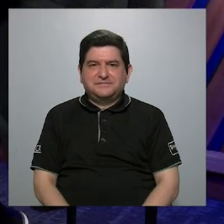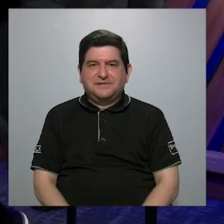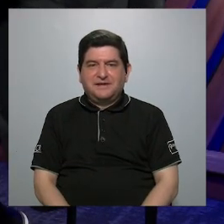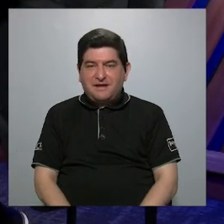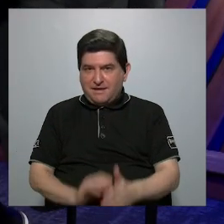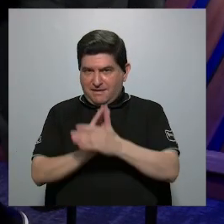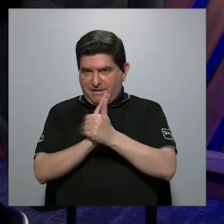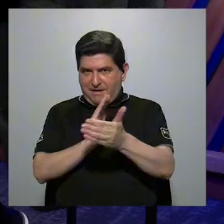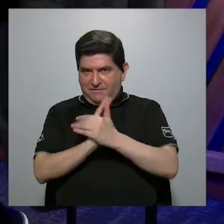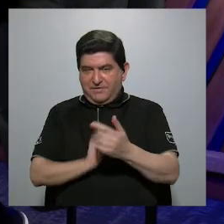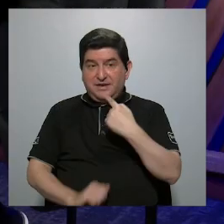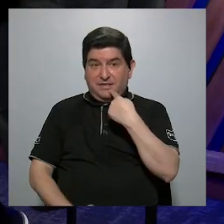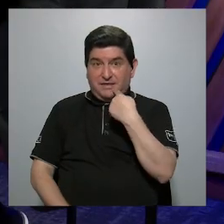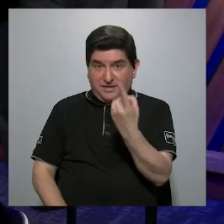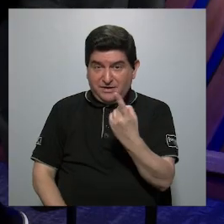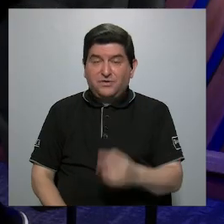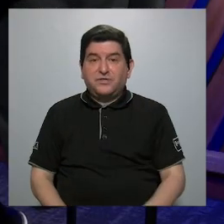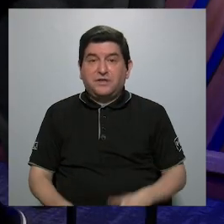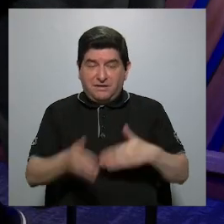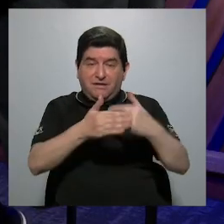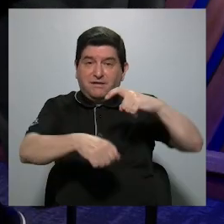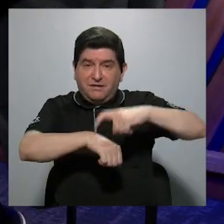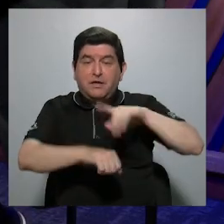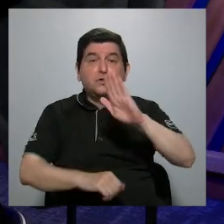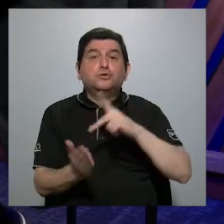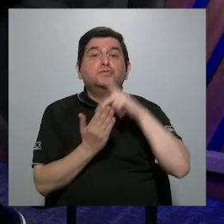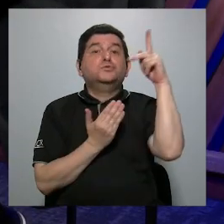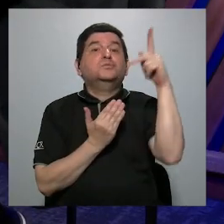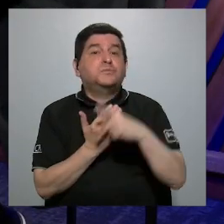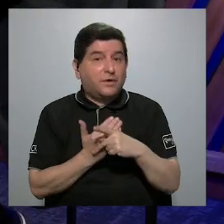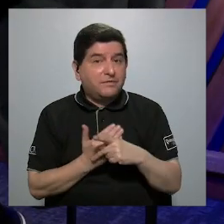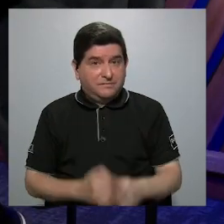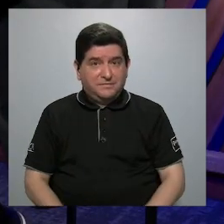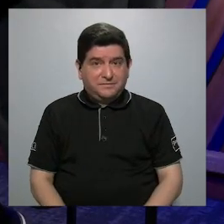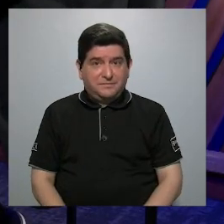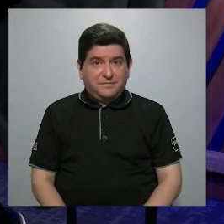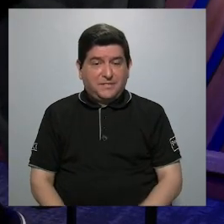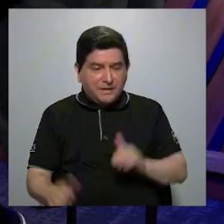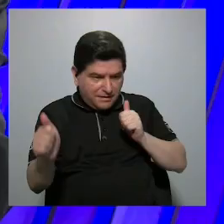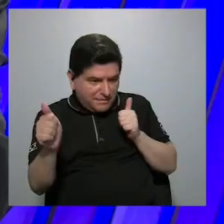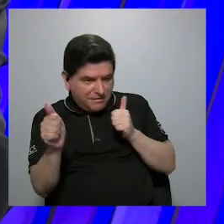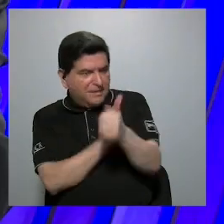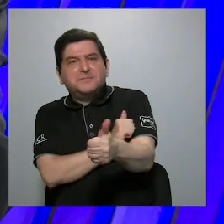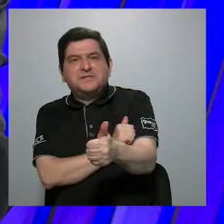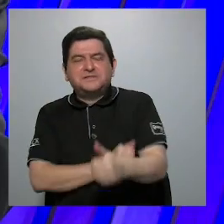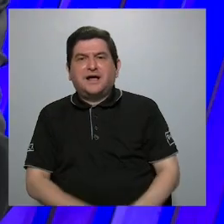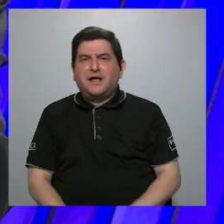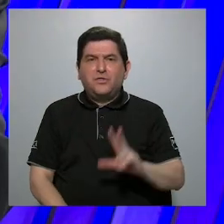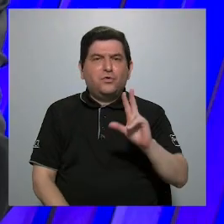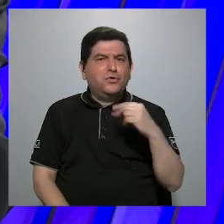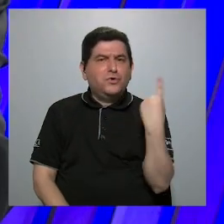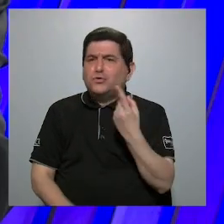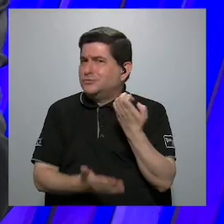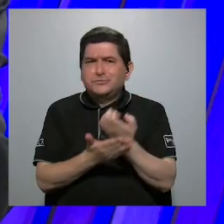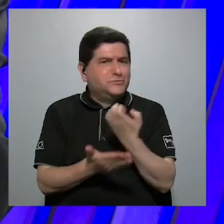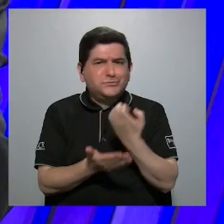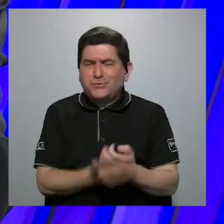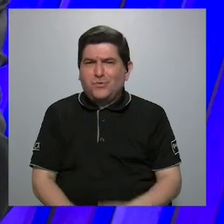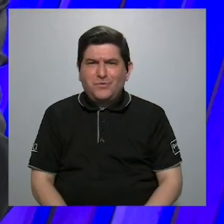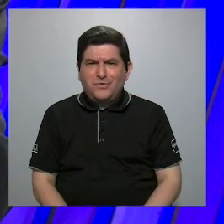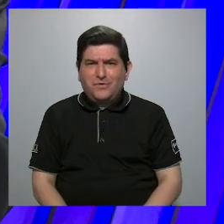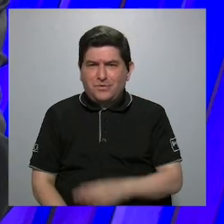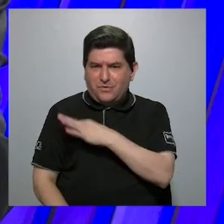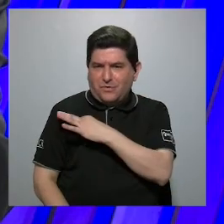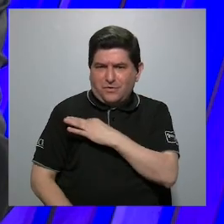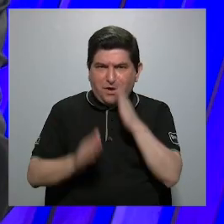Y una de las virtudes, y así lo dije recientemente de su programa, es que ha trascendido lo económico. Y